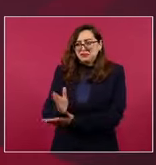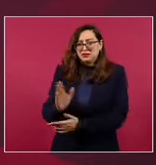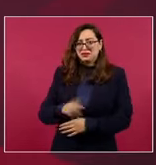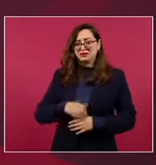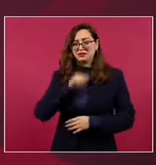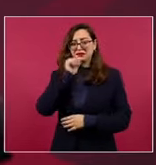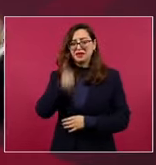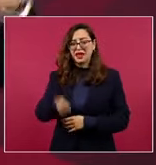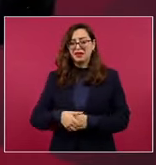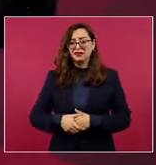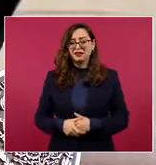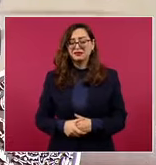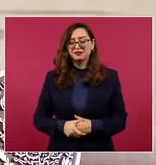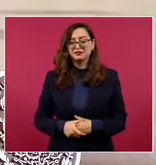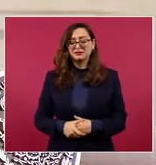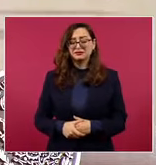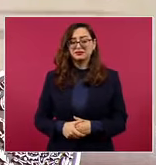Y